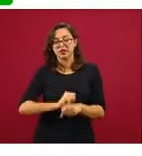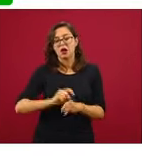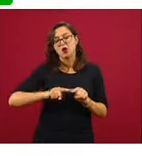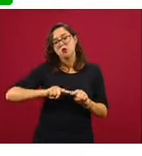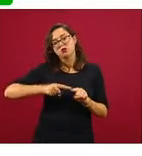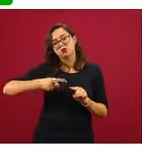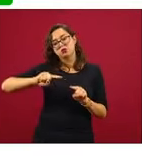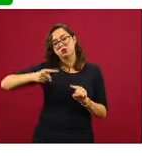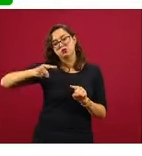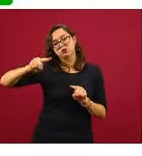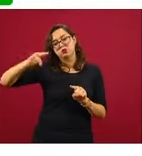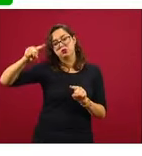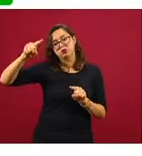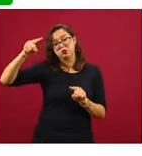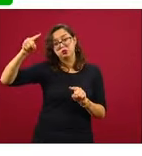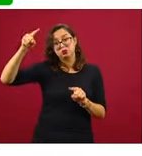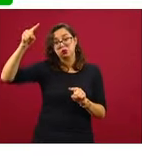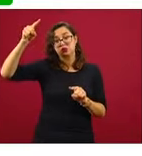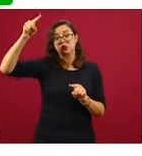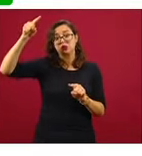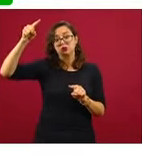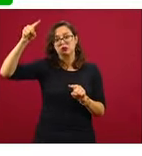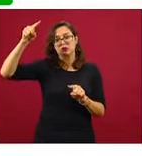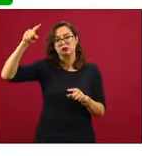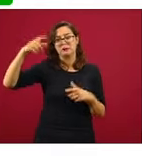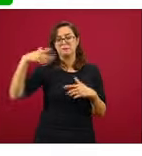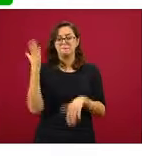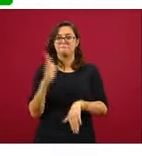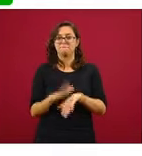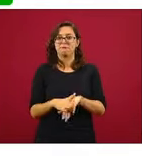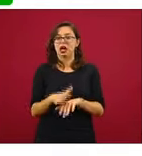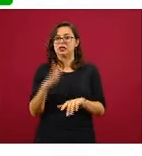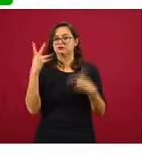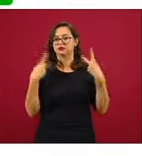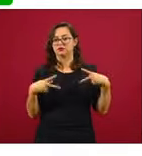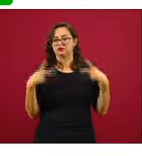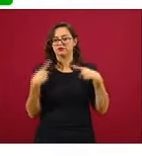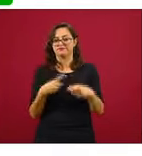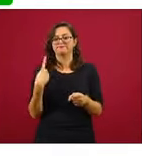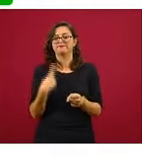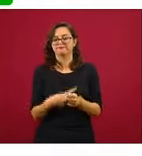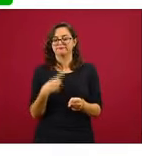ascendente y que inclusive produce un pico mayor al que estábamos o habíamos ya observado